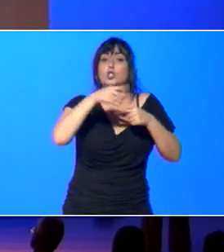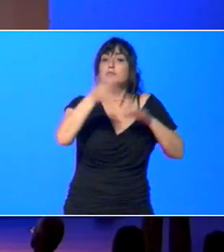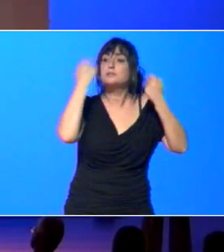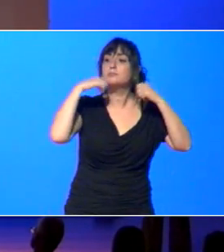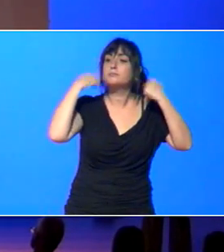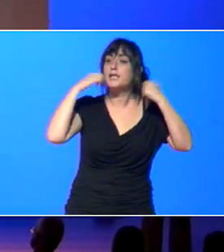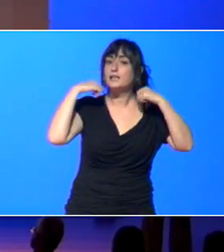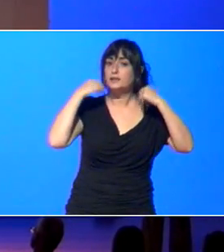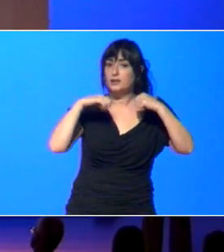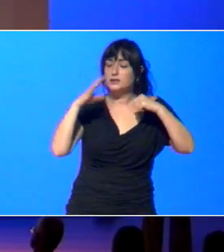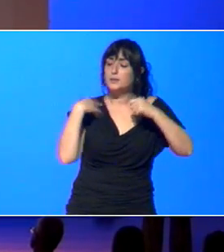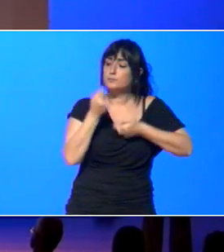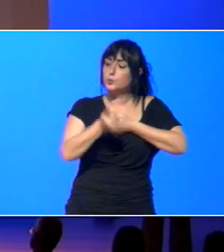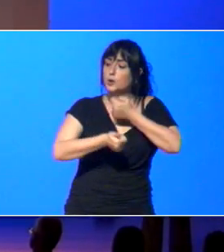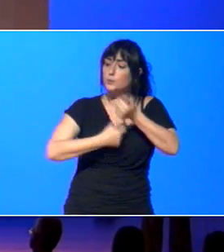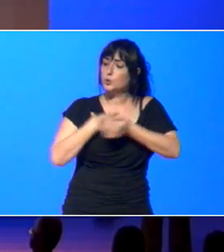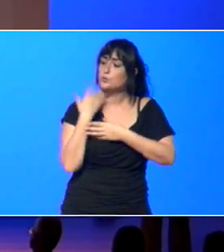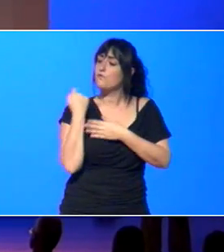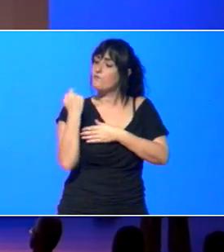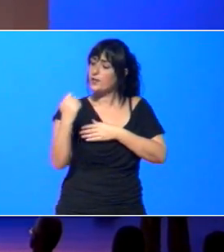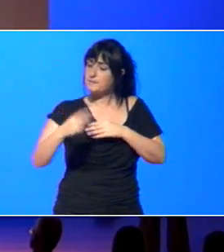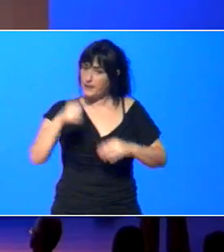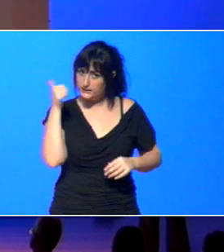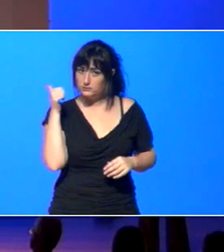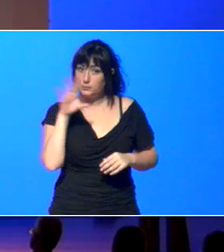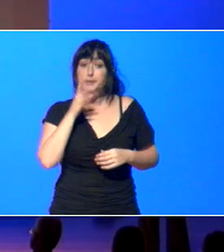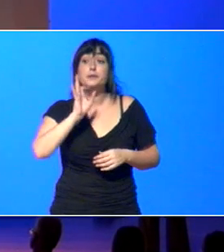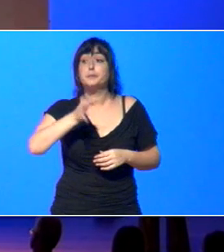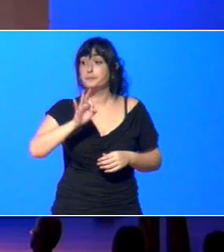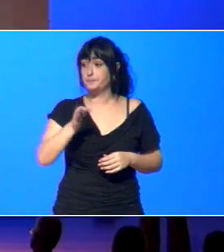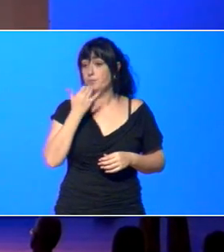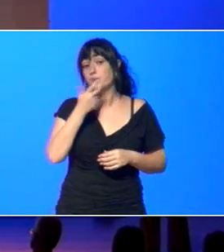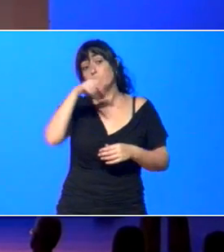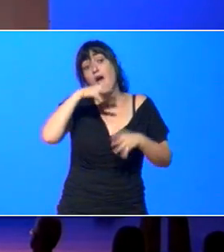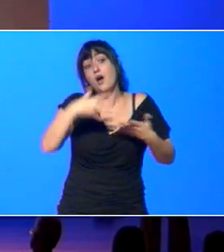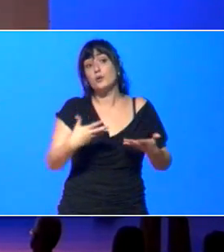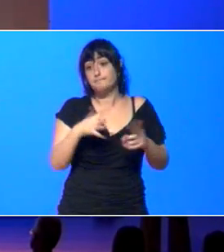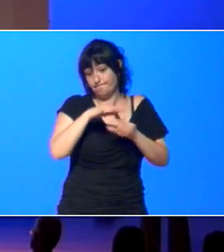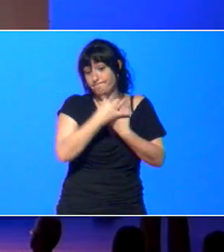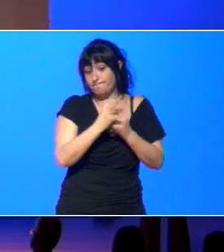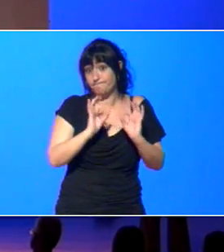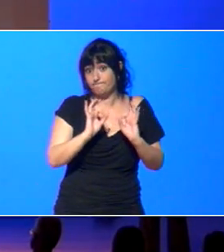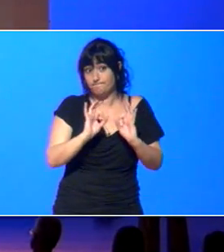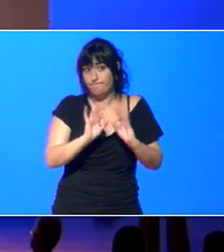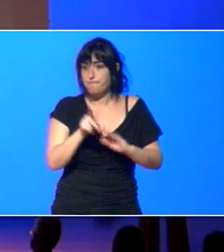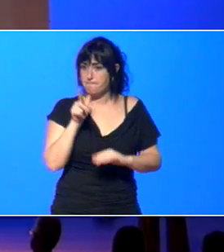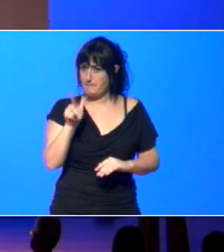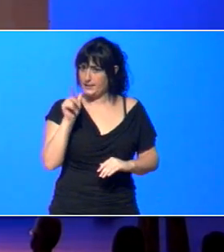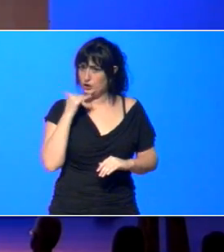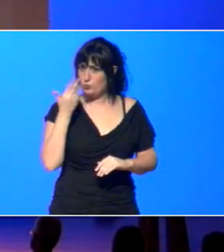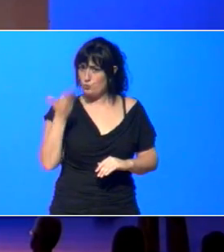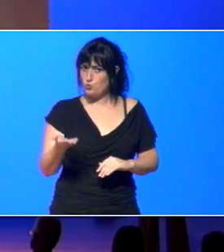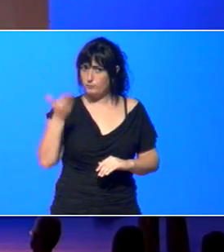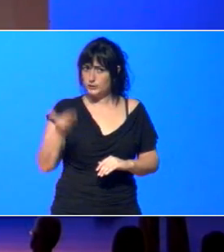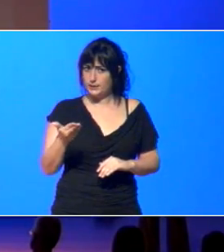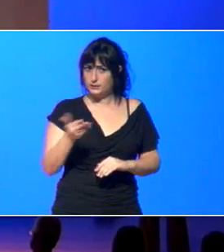cuenta, de ser rescatado y reforzado, porque es verdad que en este caso el derecho es muy importante, el derecho, derecho positivo